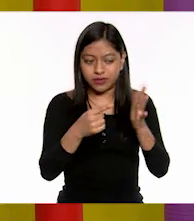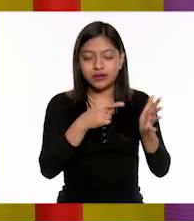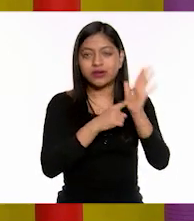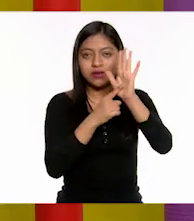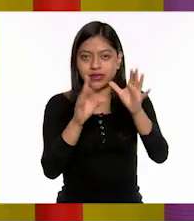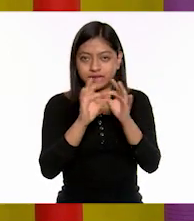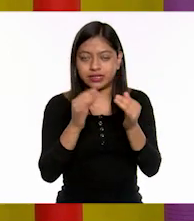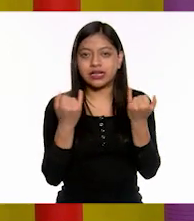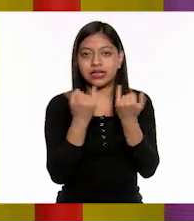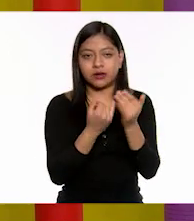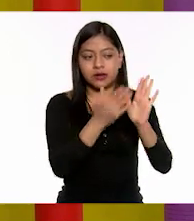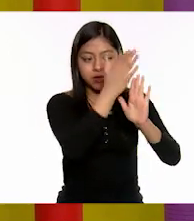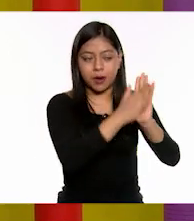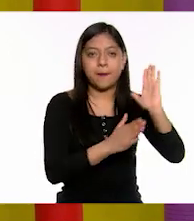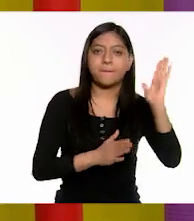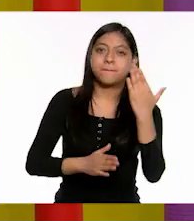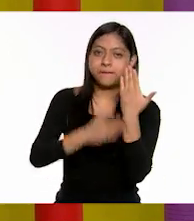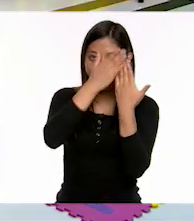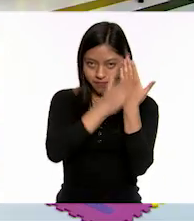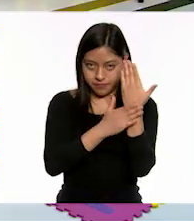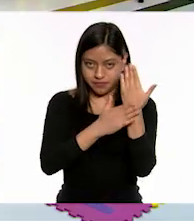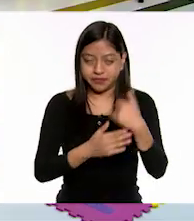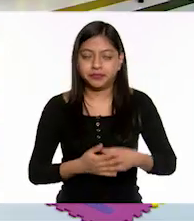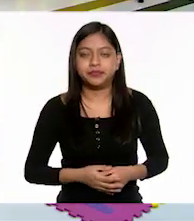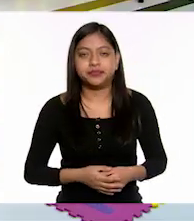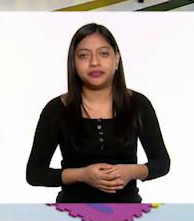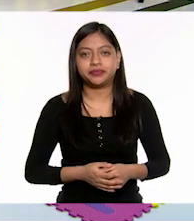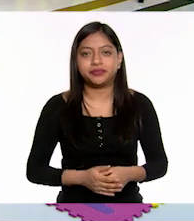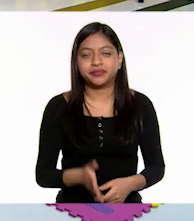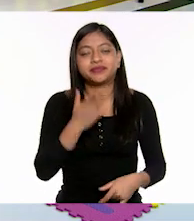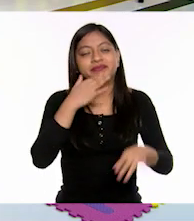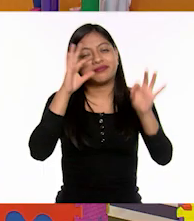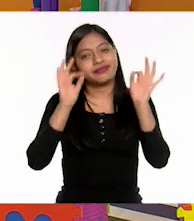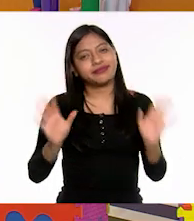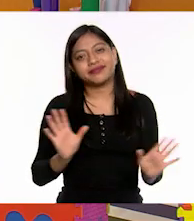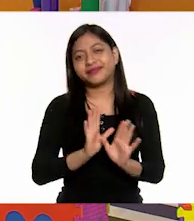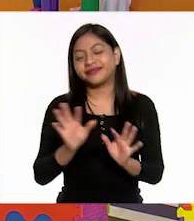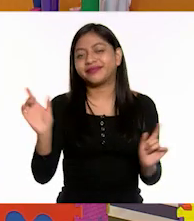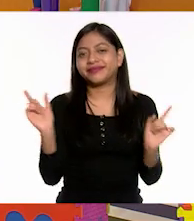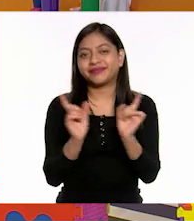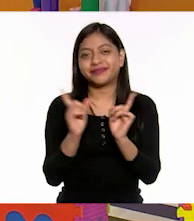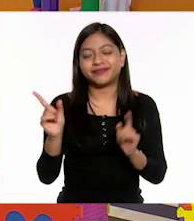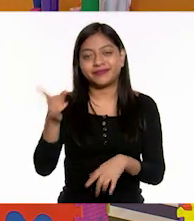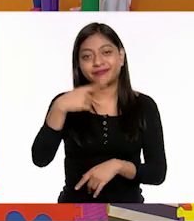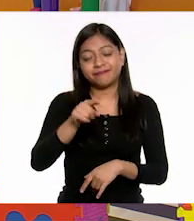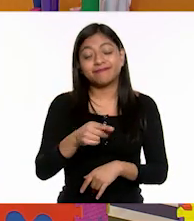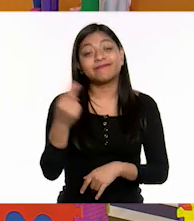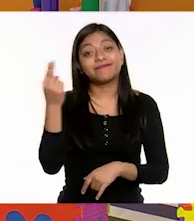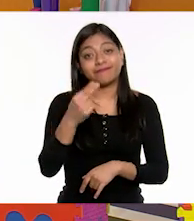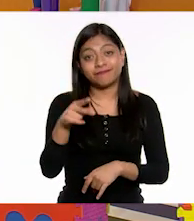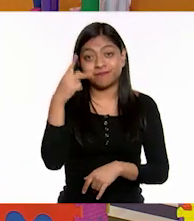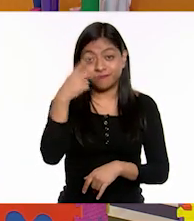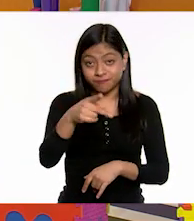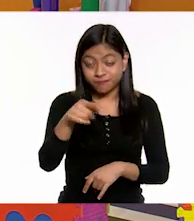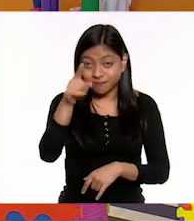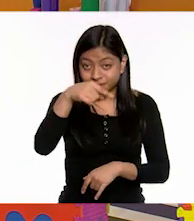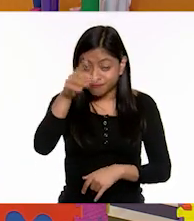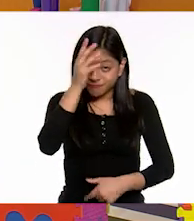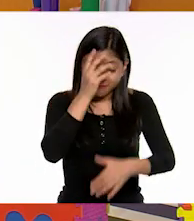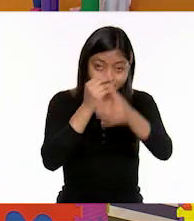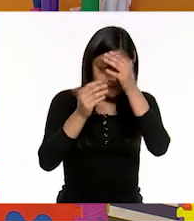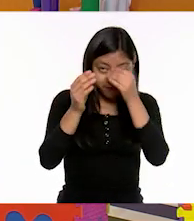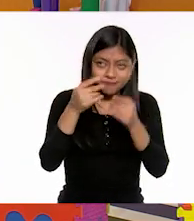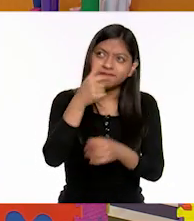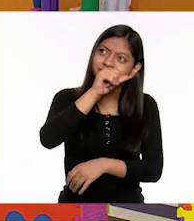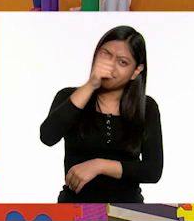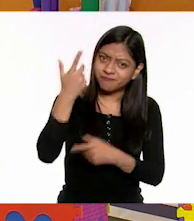una contraportada también perfecto no nos queda más que decirles tienen que compartir todo lo que están aprendiendo aquí en la